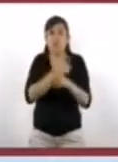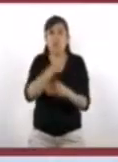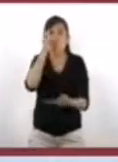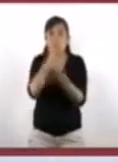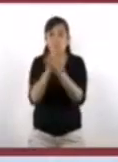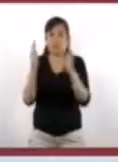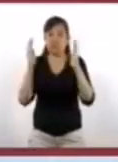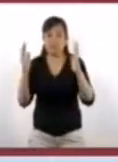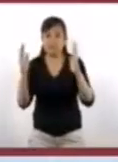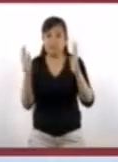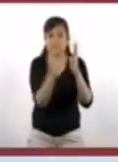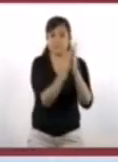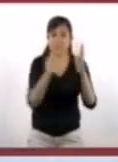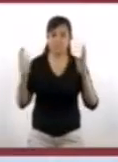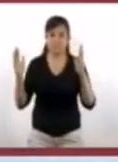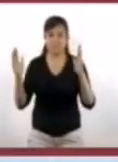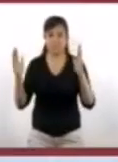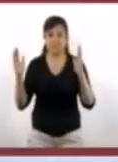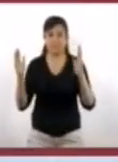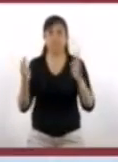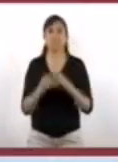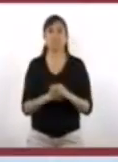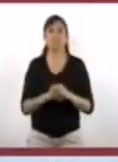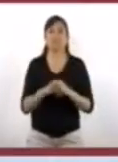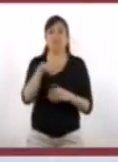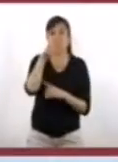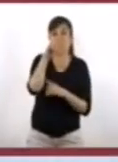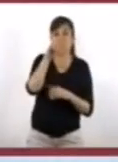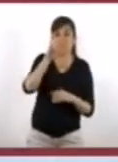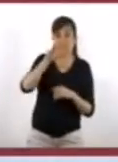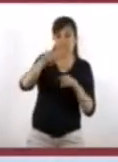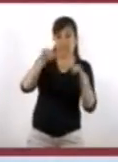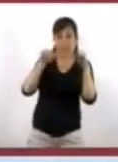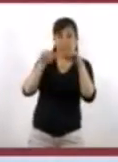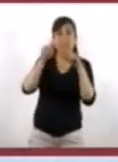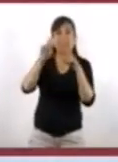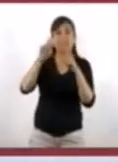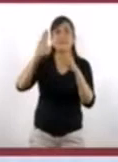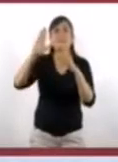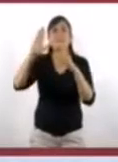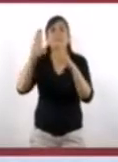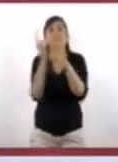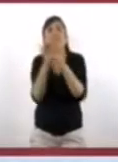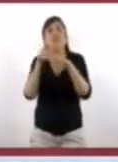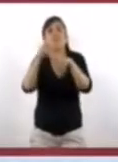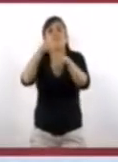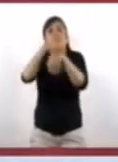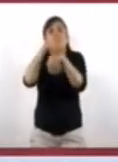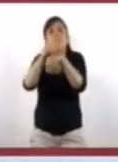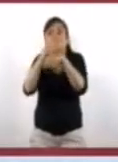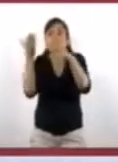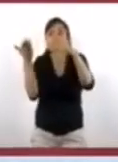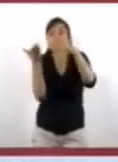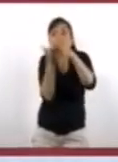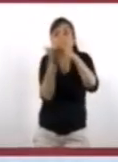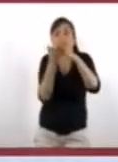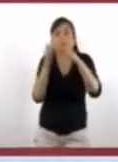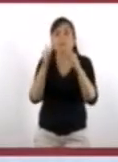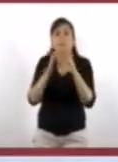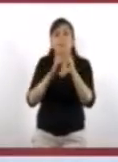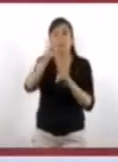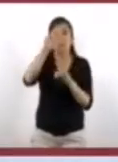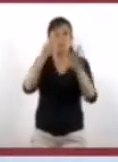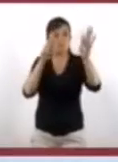en cuenta el lugar que ésta ocupa. La mediana nos indica la mitad de un conjunto de datos que es mayor a